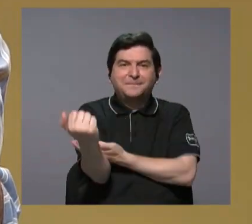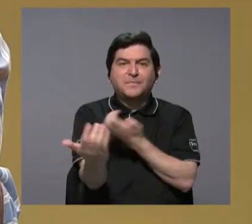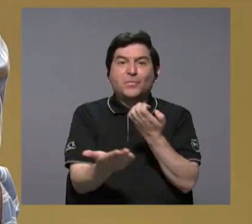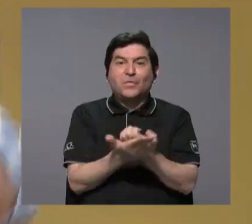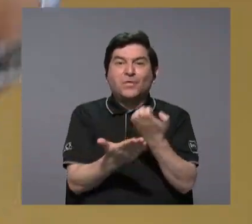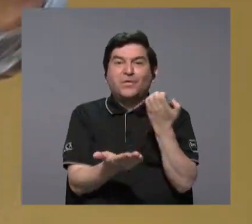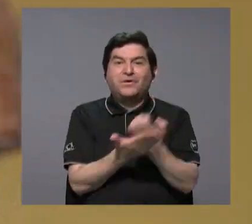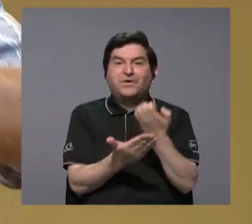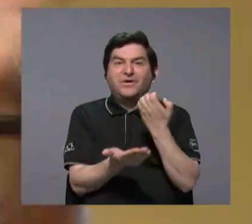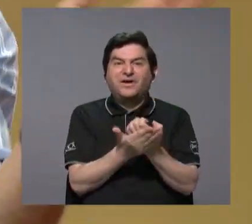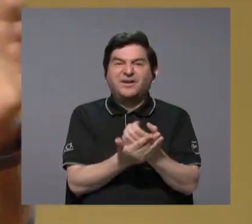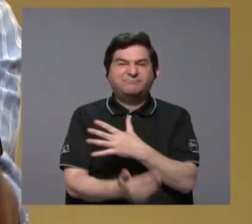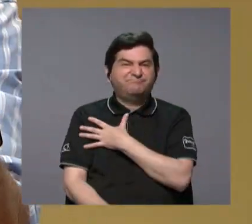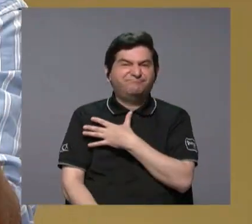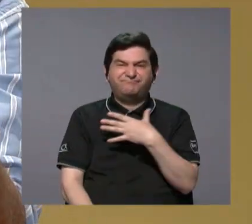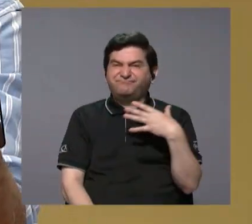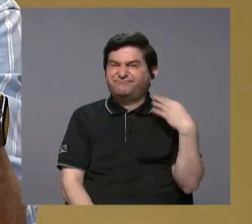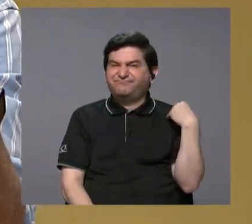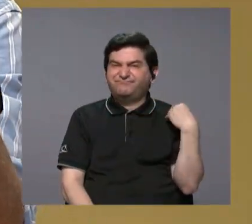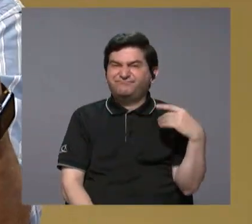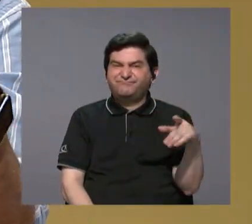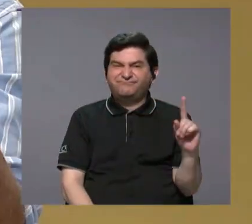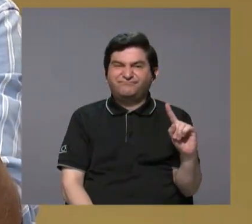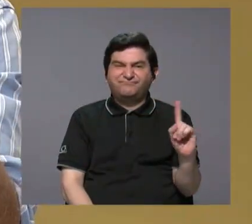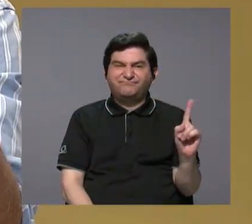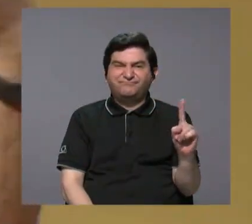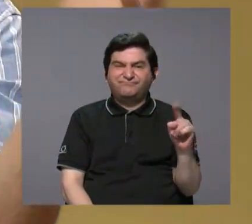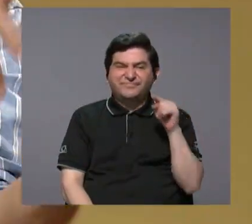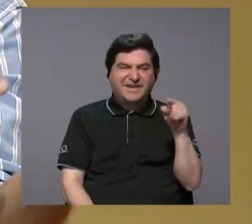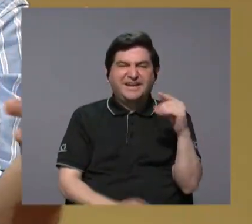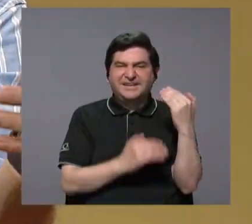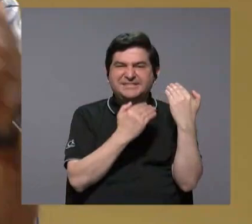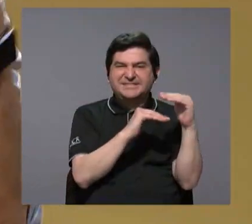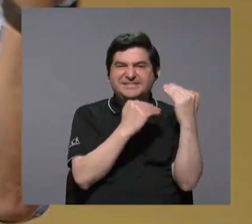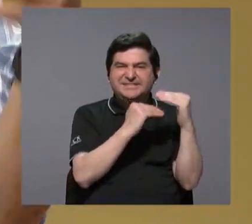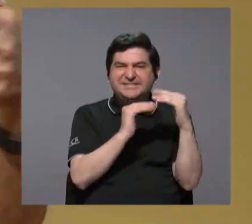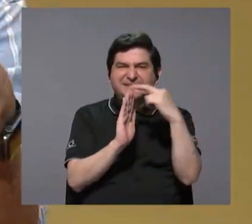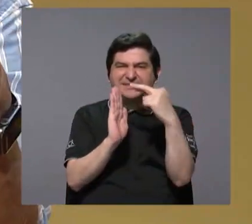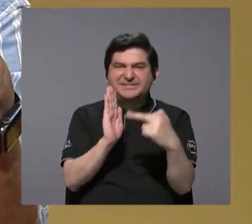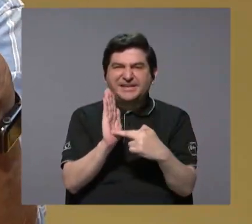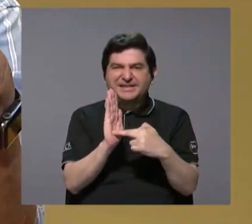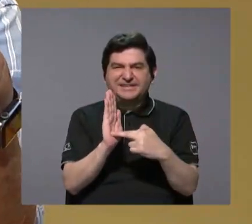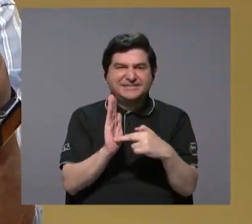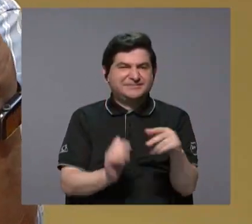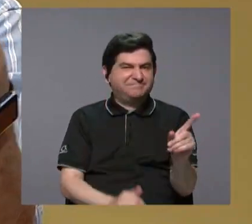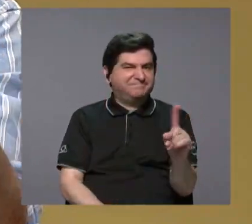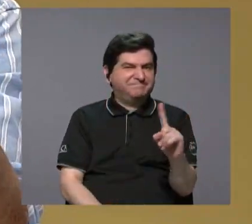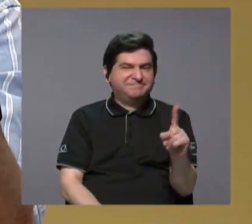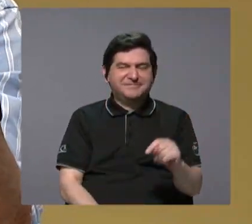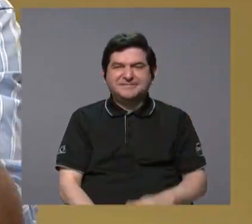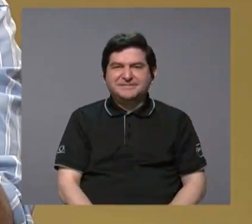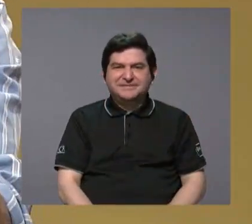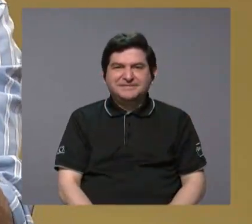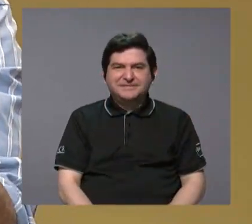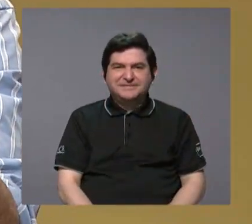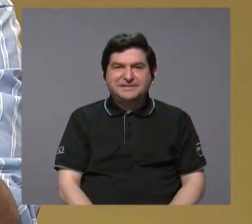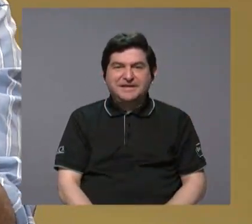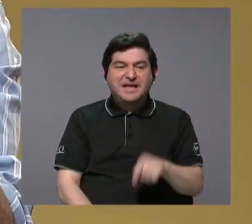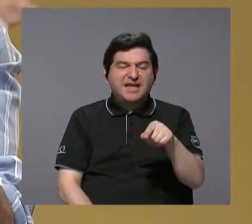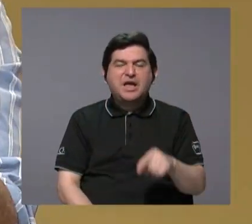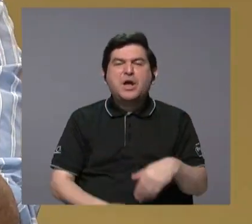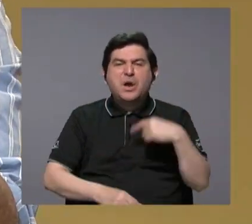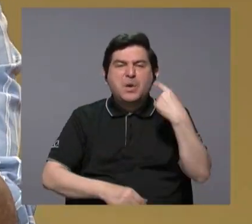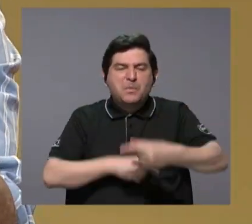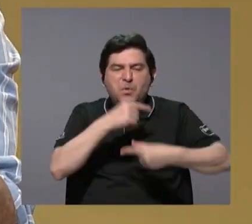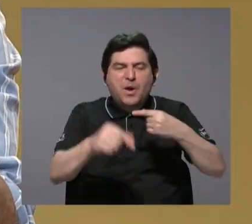económico no le gustan los cotos y las regulaciones y las restricciones, y fue interfiriendo,